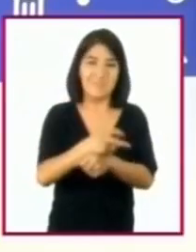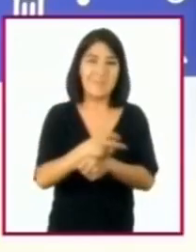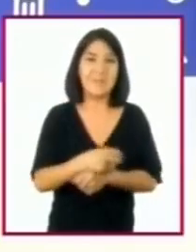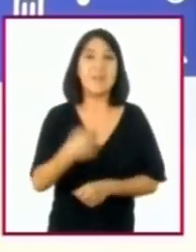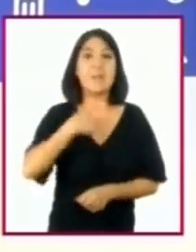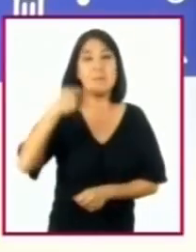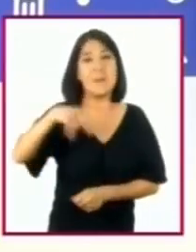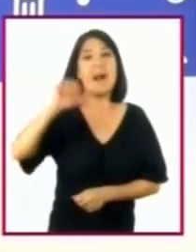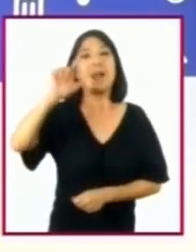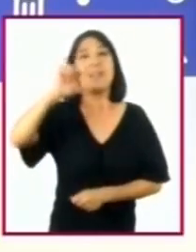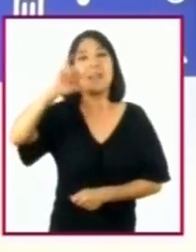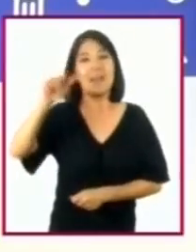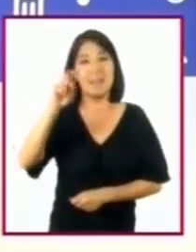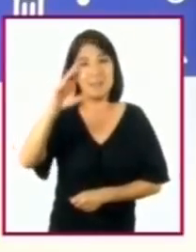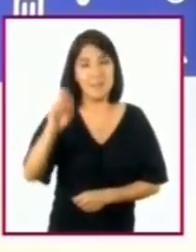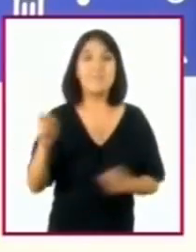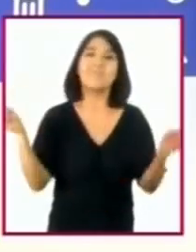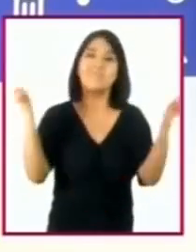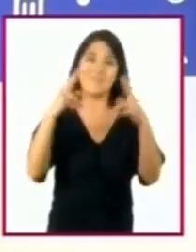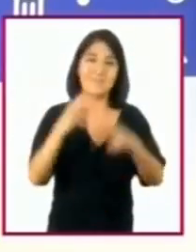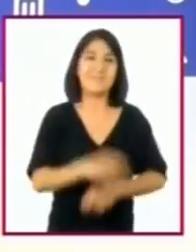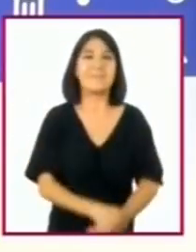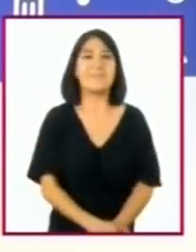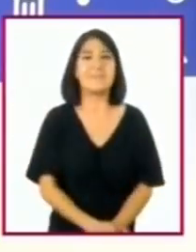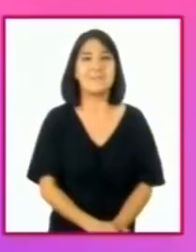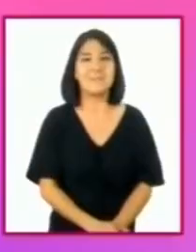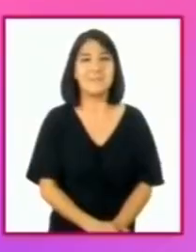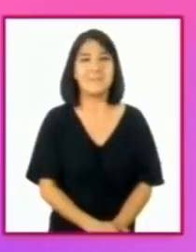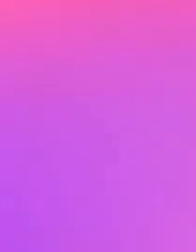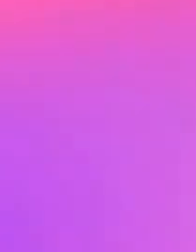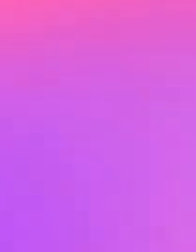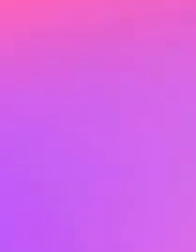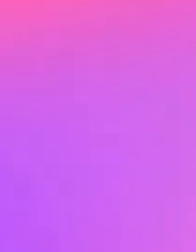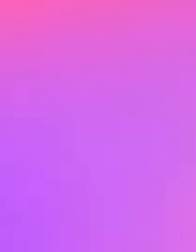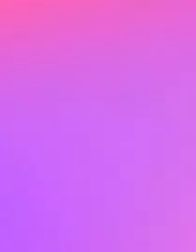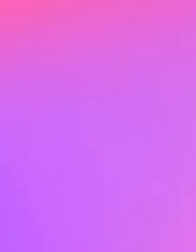Soy Alejandro Sevilla, hasta la próxima. Si tienes dudas o necesitas ayuda,